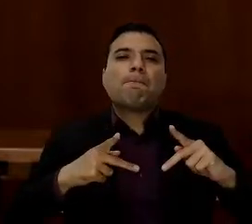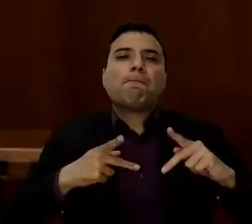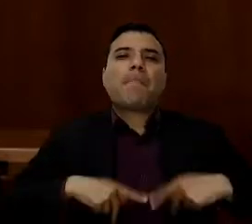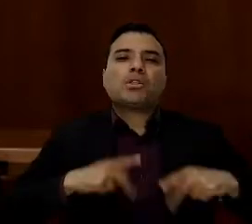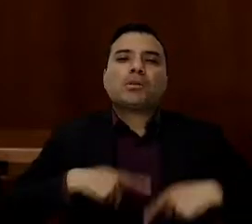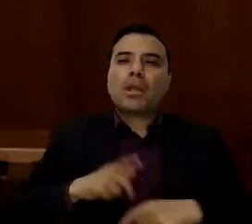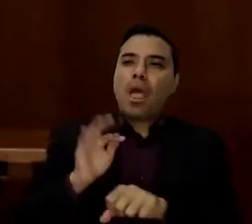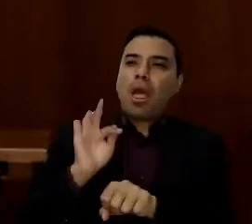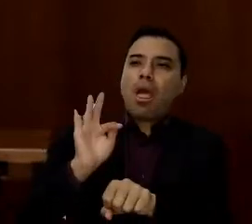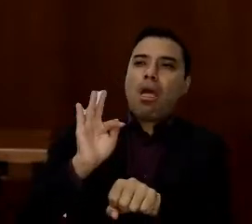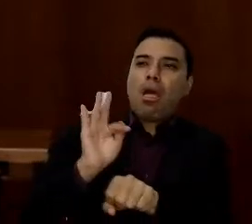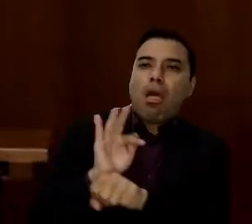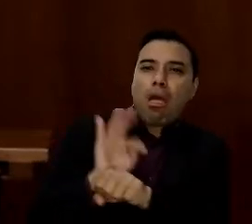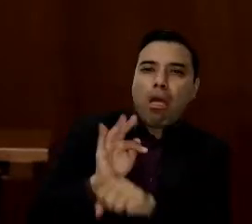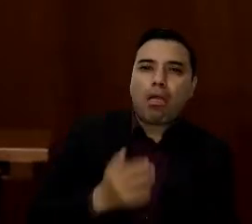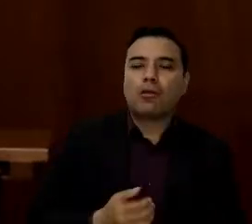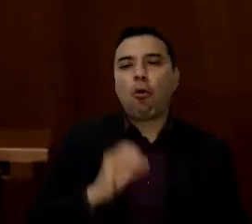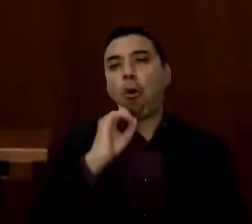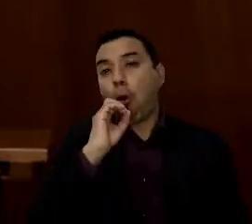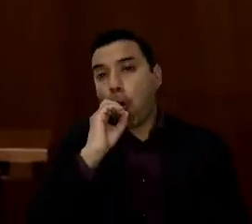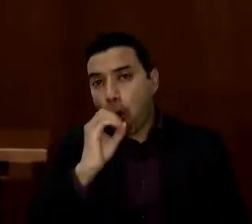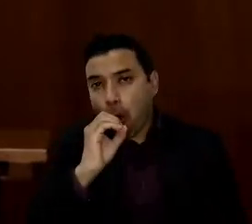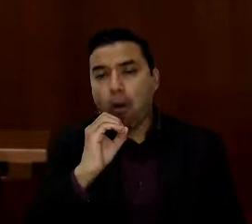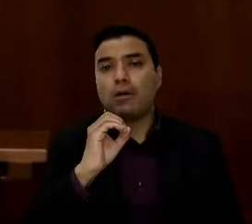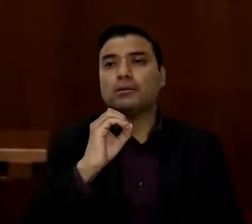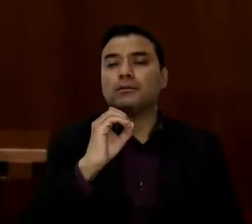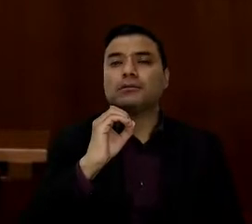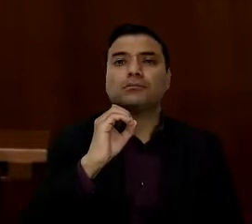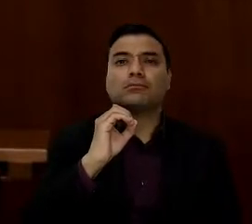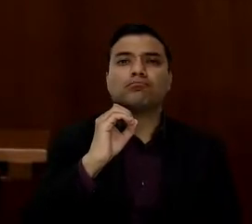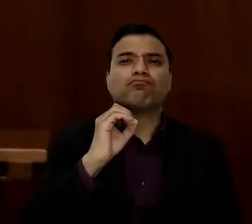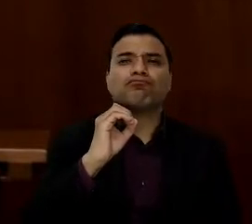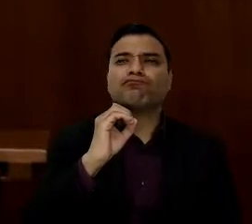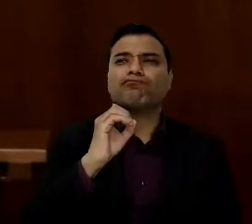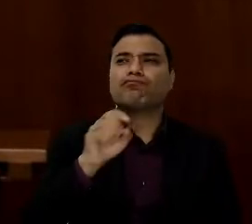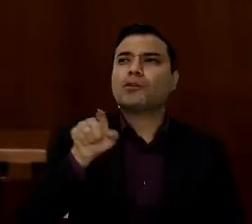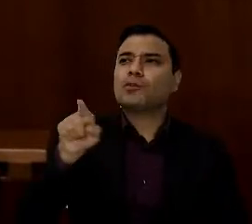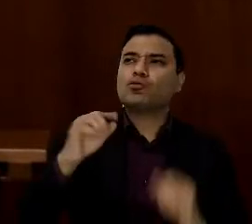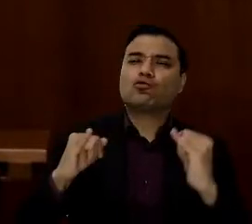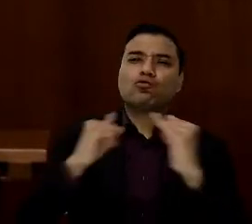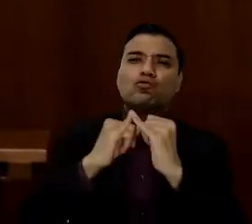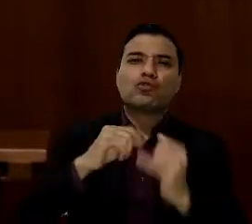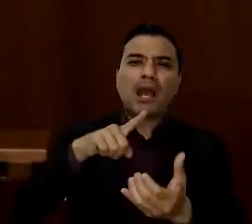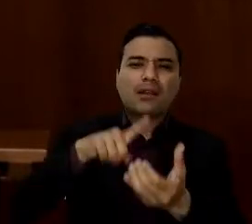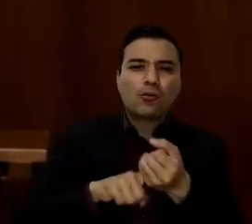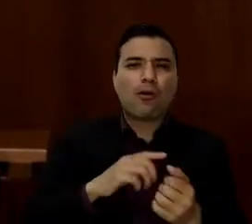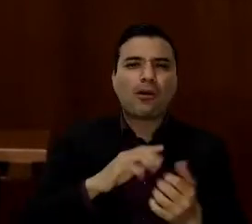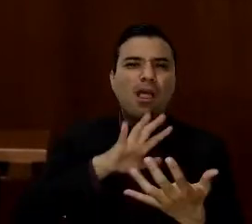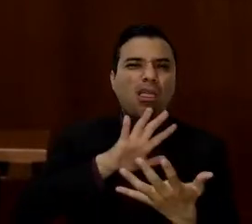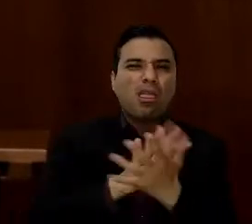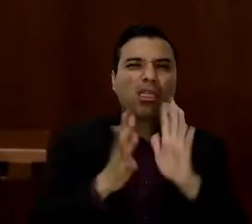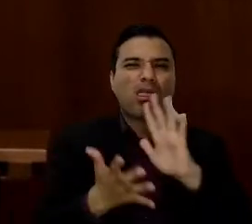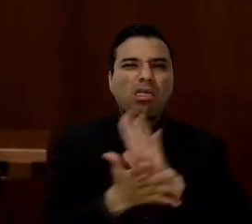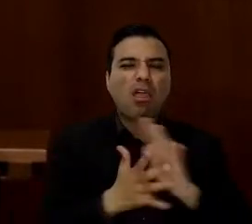que se han utilizado con un alto grado de corrupción